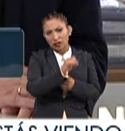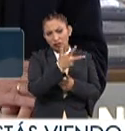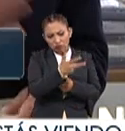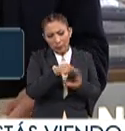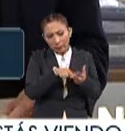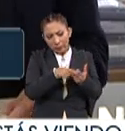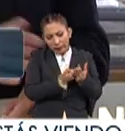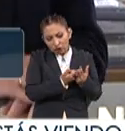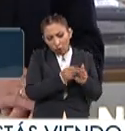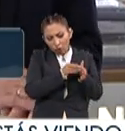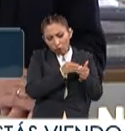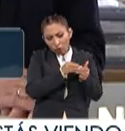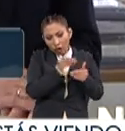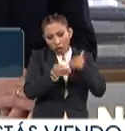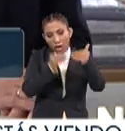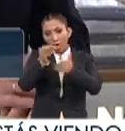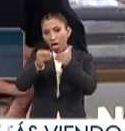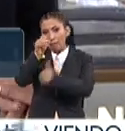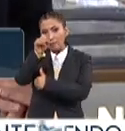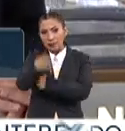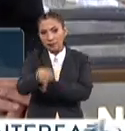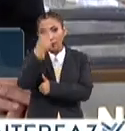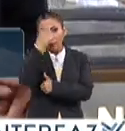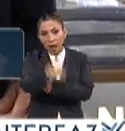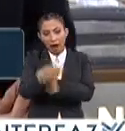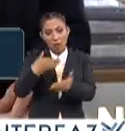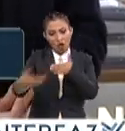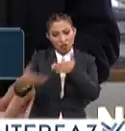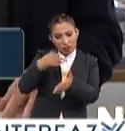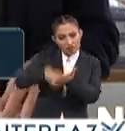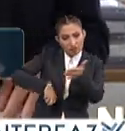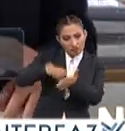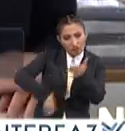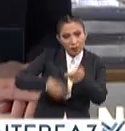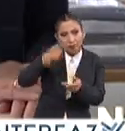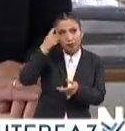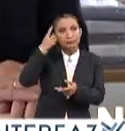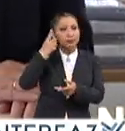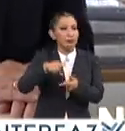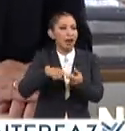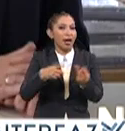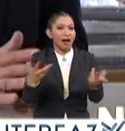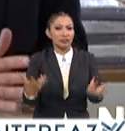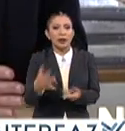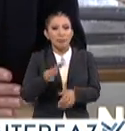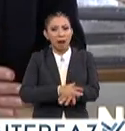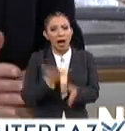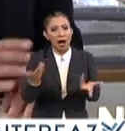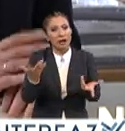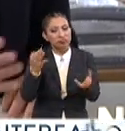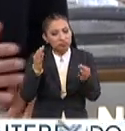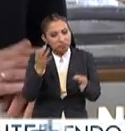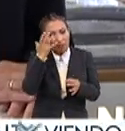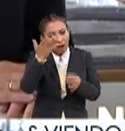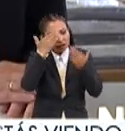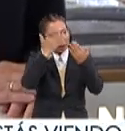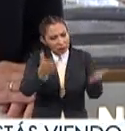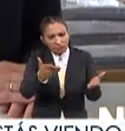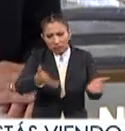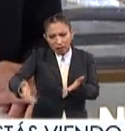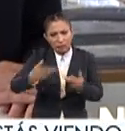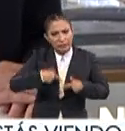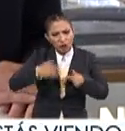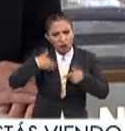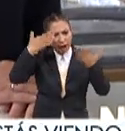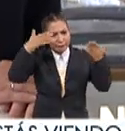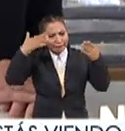la punta de lanza, pues justamente para modernizar, para hacer pues más civilizada, más abierta la